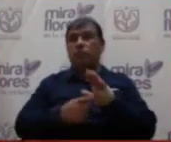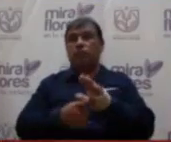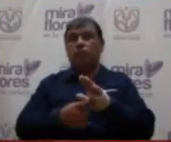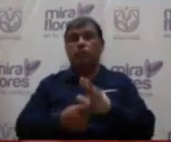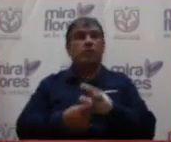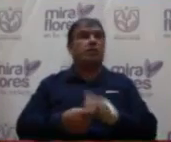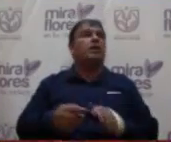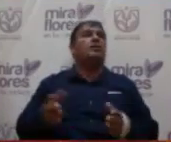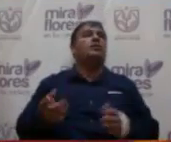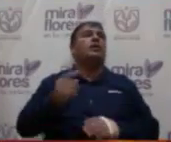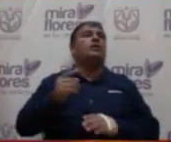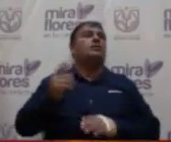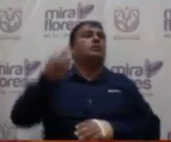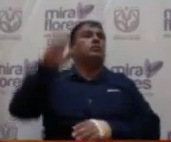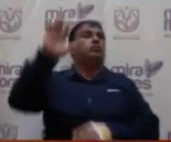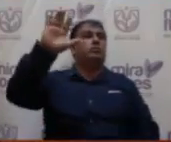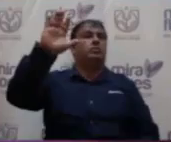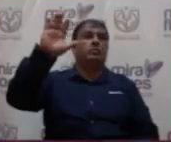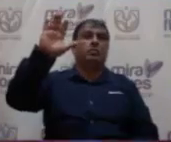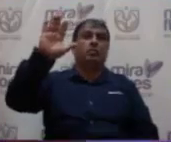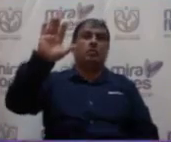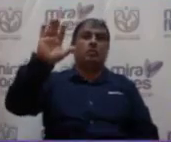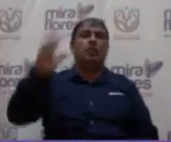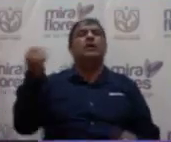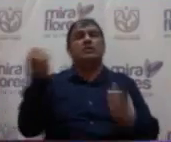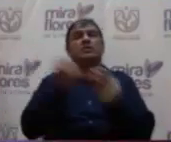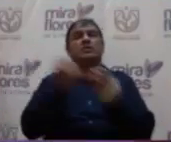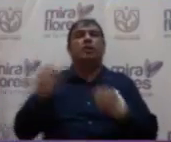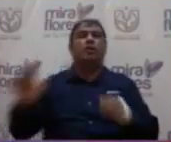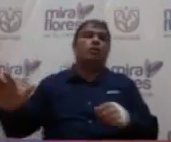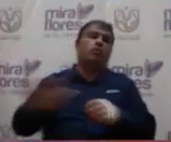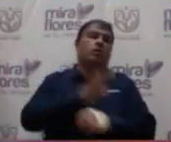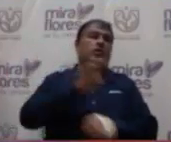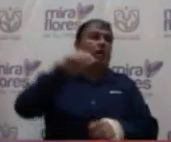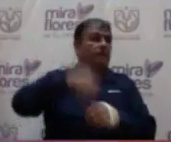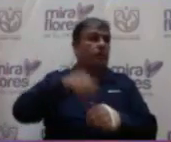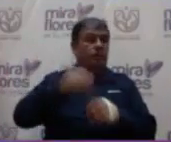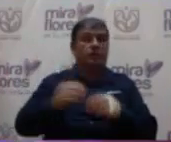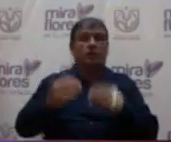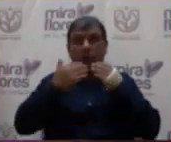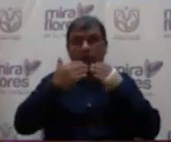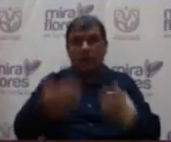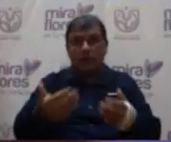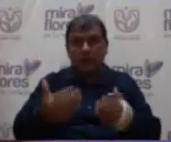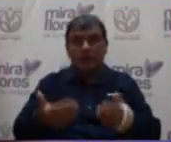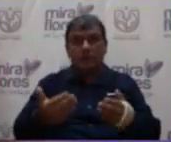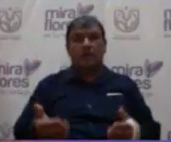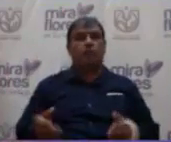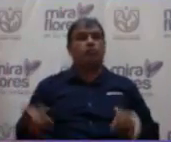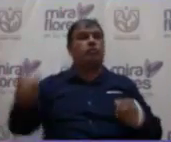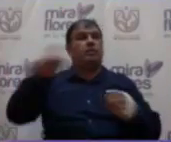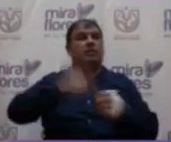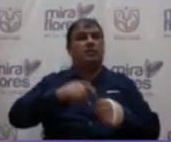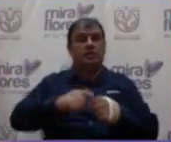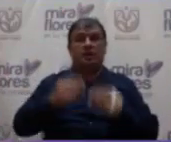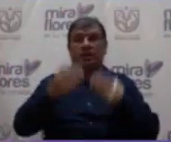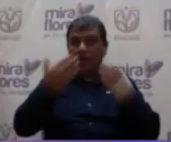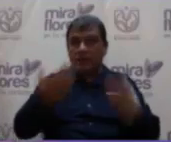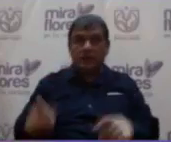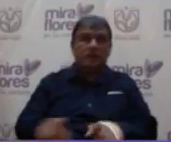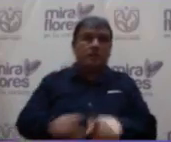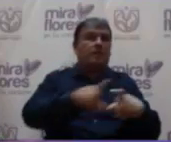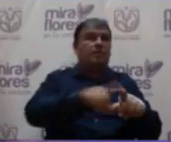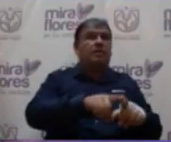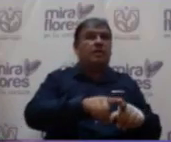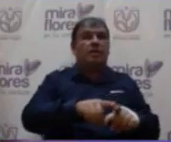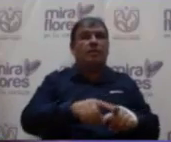sin expresarlo en señal de conformidad, se aprueba por unanimidad de votos. Muchísimas gracias a todos por su participación. Gracias